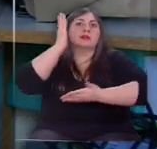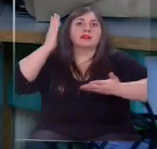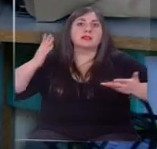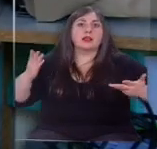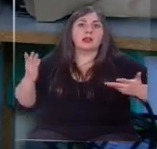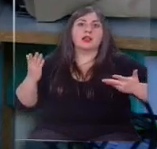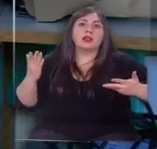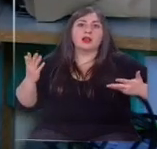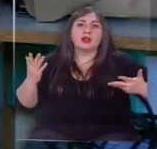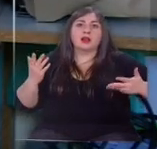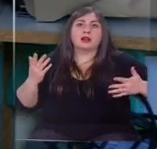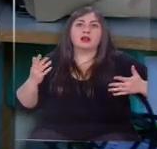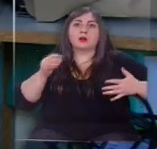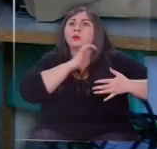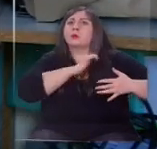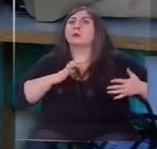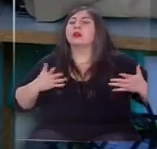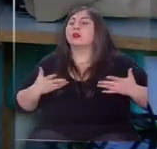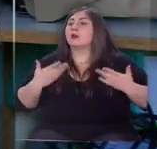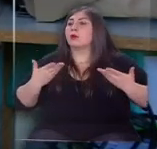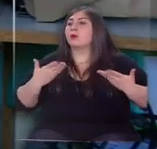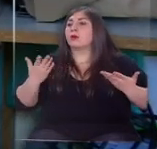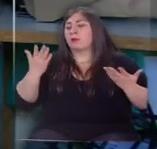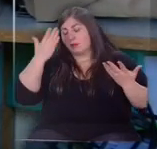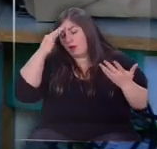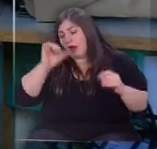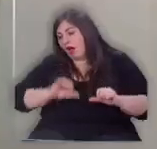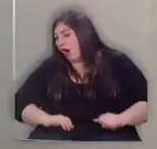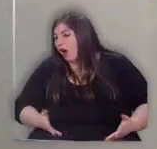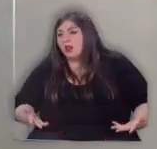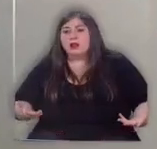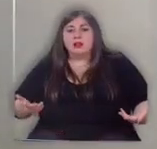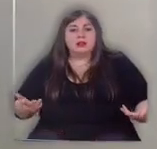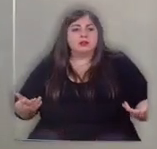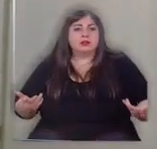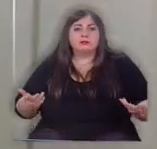estado súper como de crisálida, así como que estaba en un...